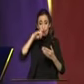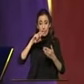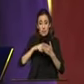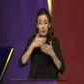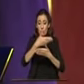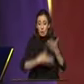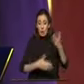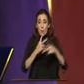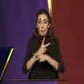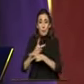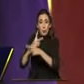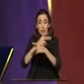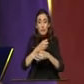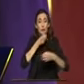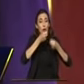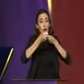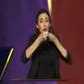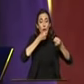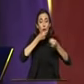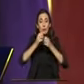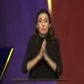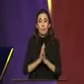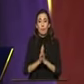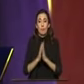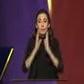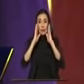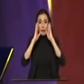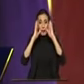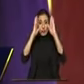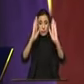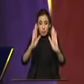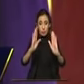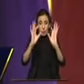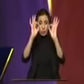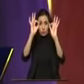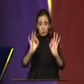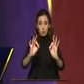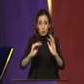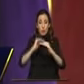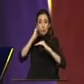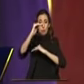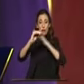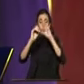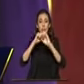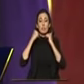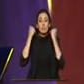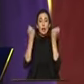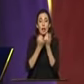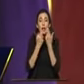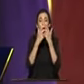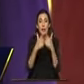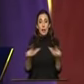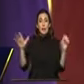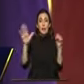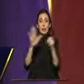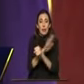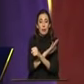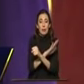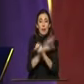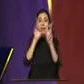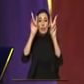Periodistas. En el camino para instaurar definitivamente una sociedad de libertad plena, tenemos un tema